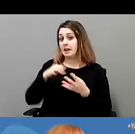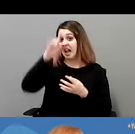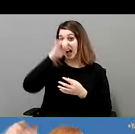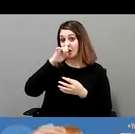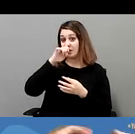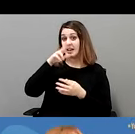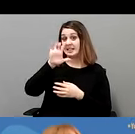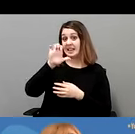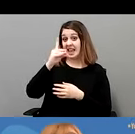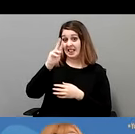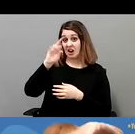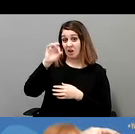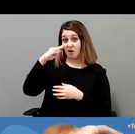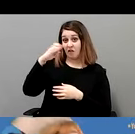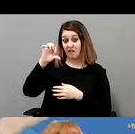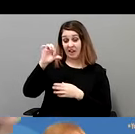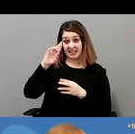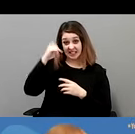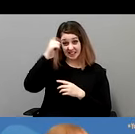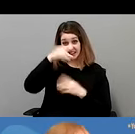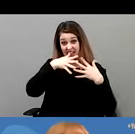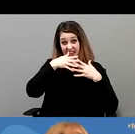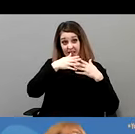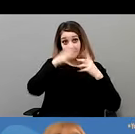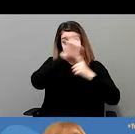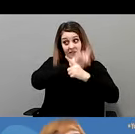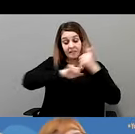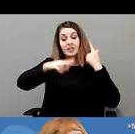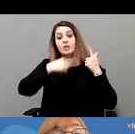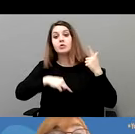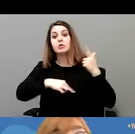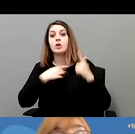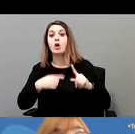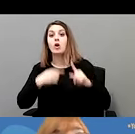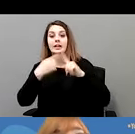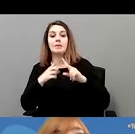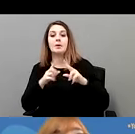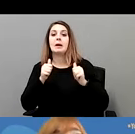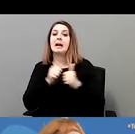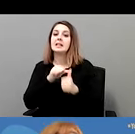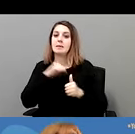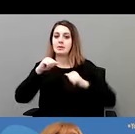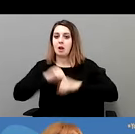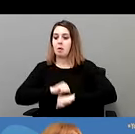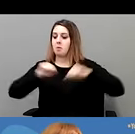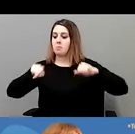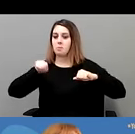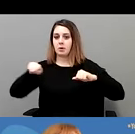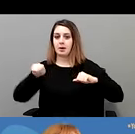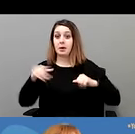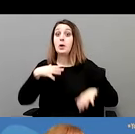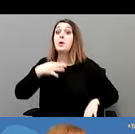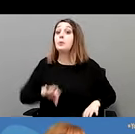Roberts? Vale, pues Roberts viajó a Suecia para implementar esto de la asistencia personal.